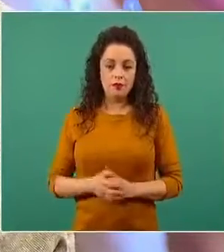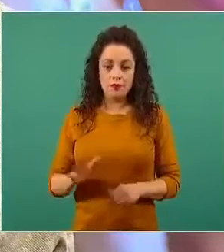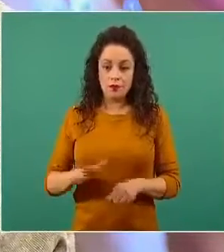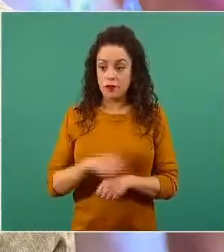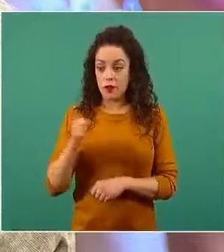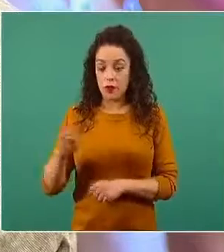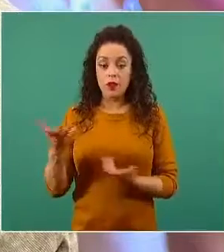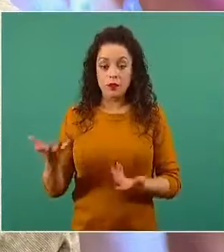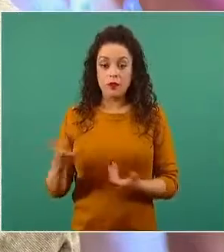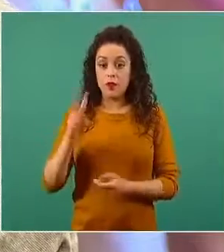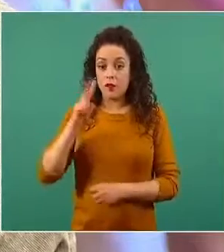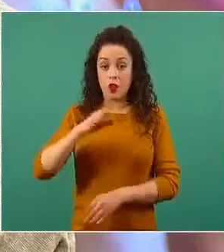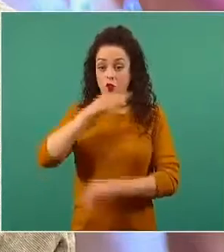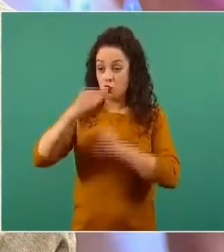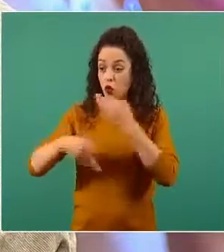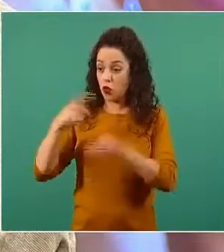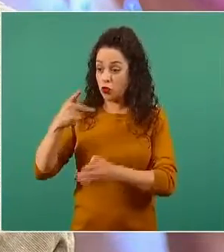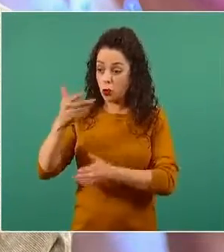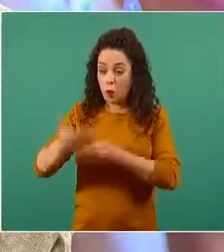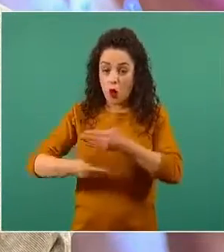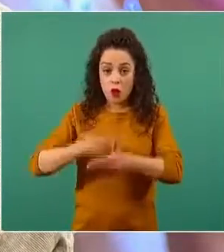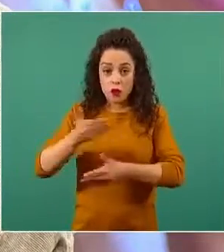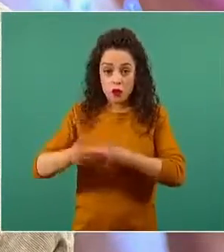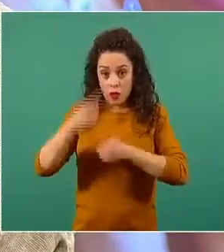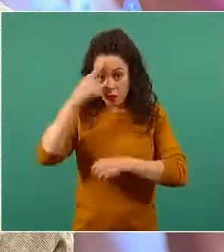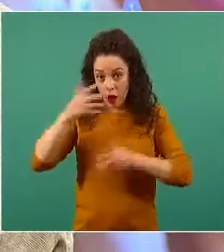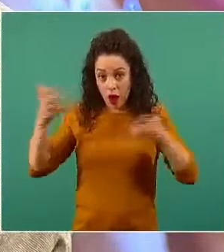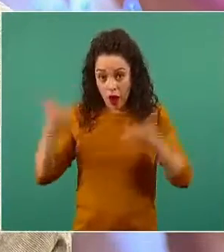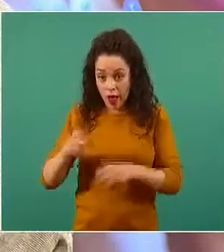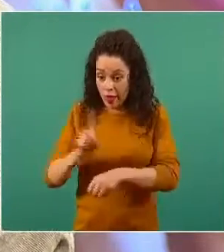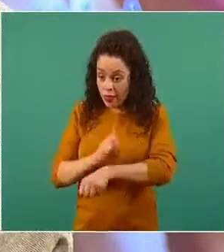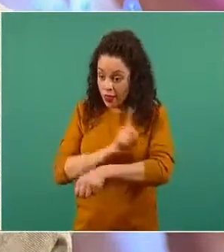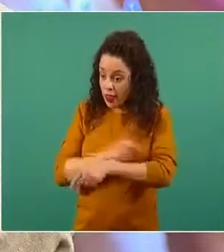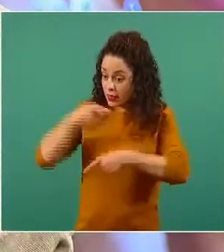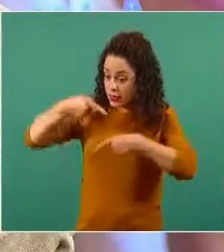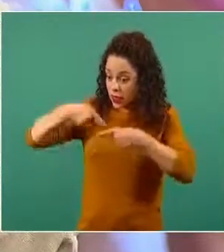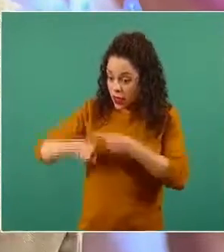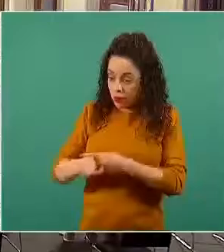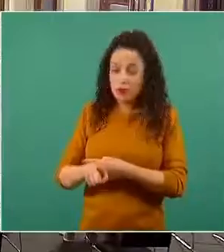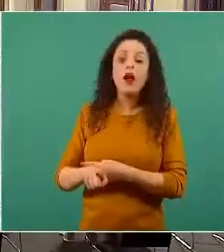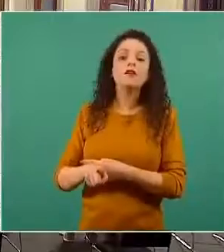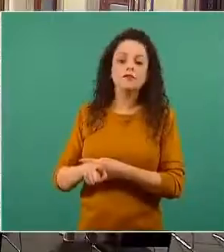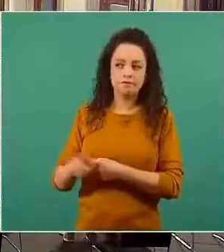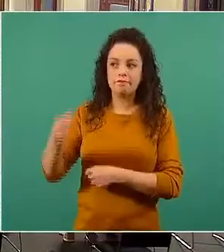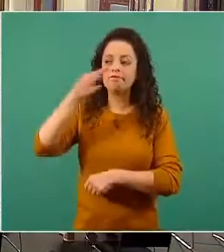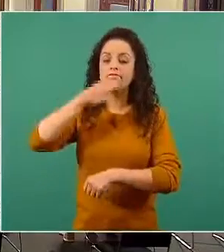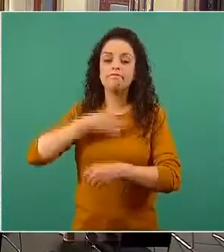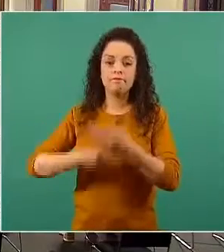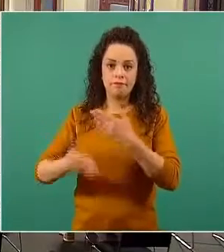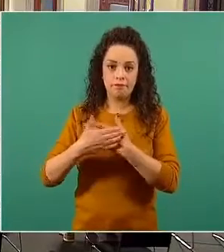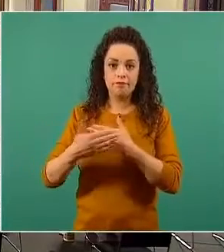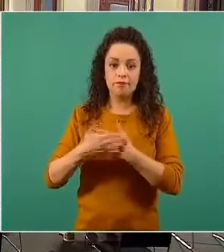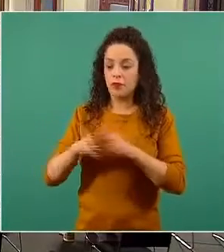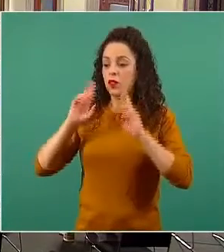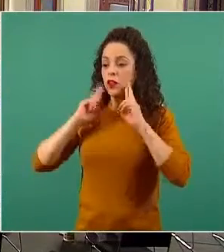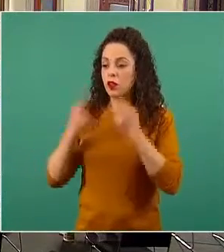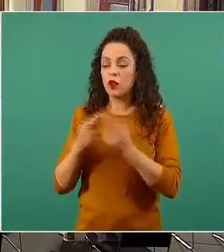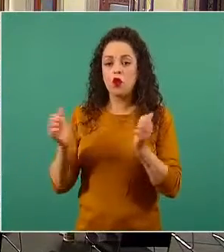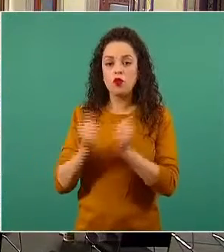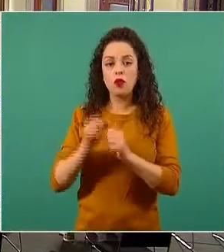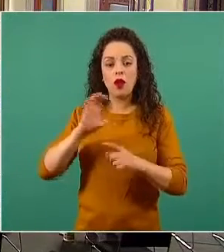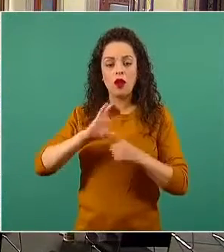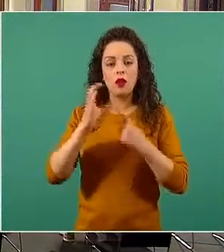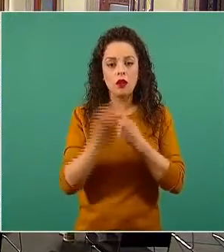nos participaron de todo su proceso de desarrollo desde el inicio. Se reunieron con el Comité Científico Técnico de CONACYT, se reunieron